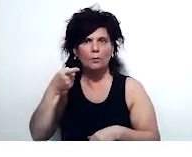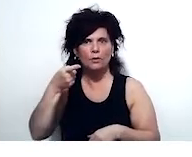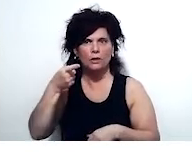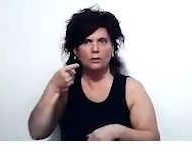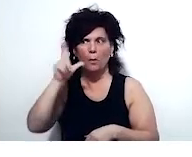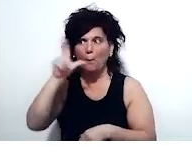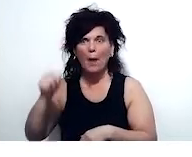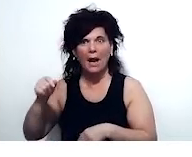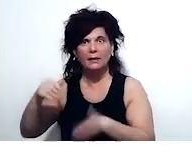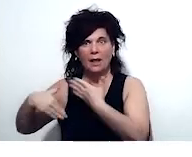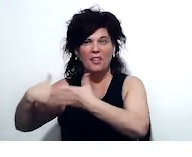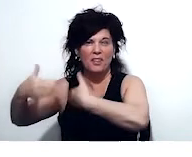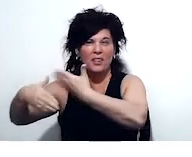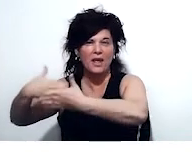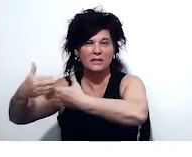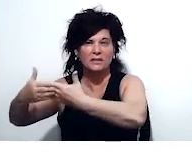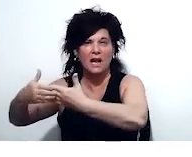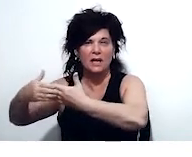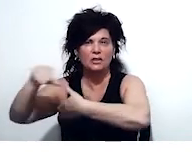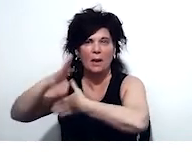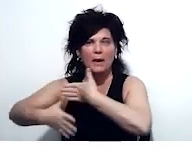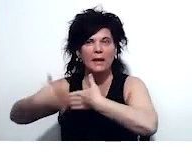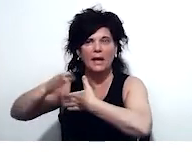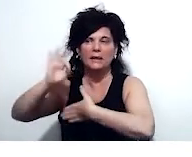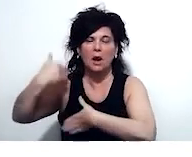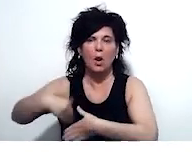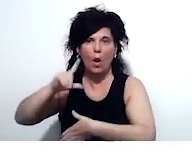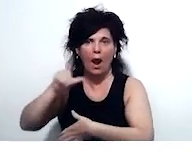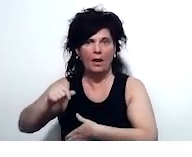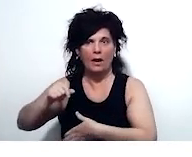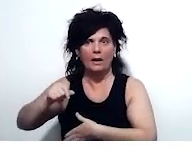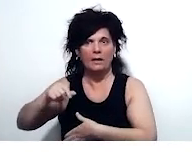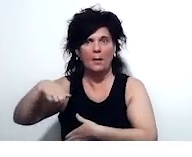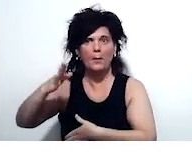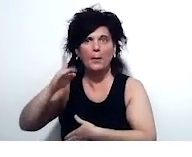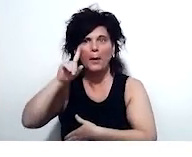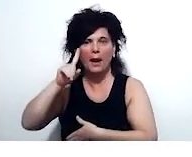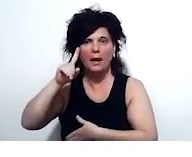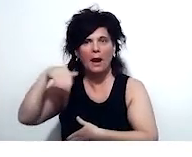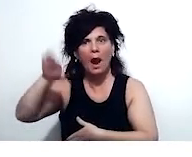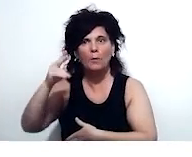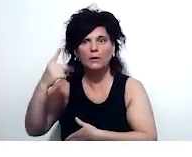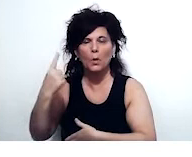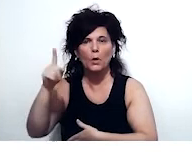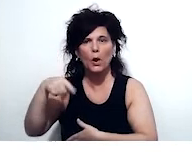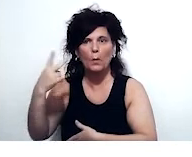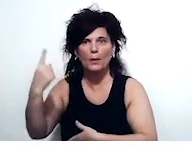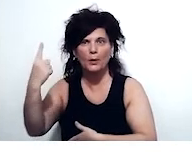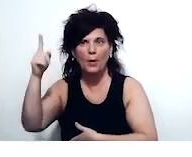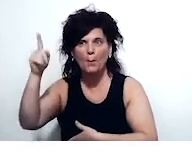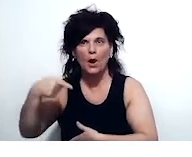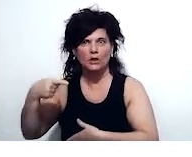para países en desarrollo, como serían los nuestros en América Latina o Argentina, el PBI aumenta 1,21 puntos